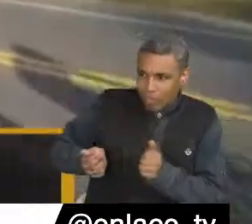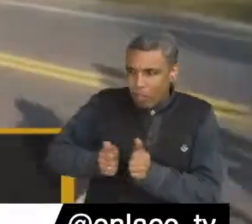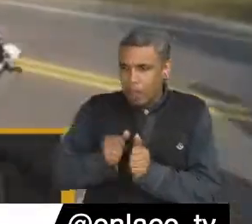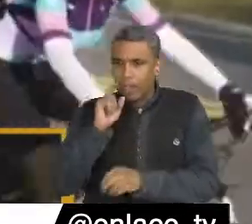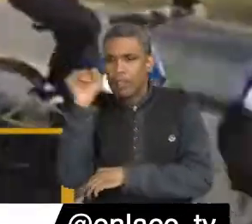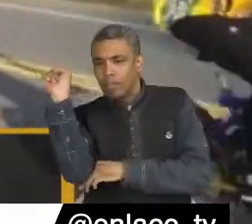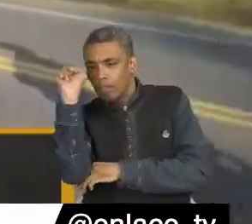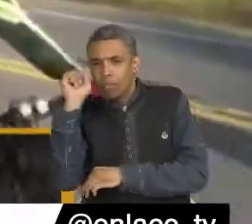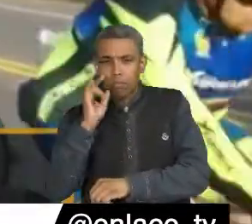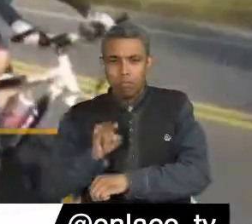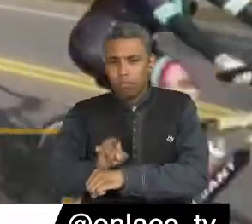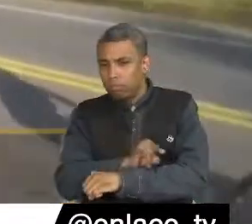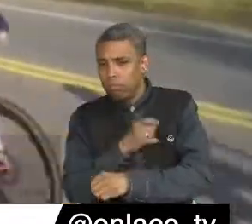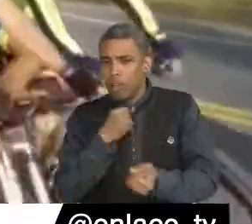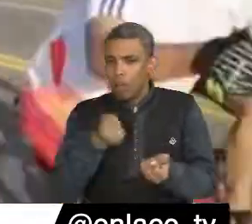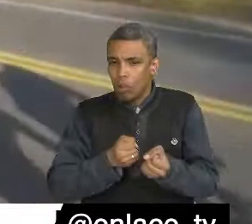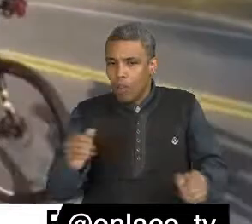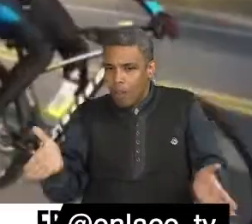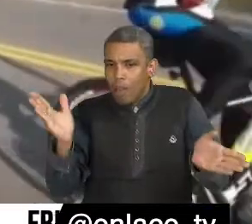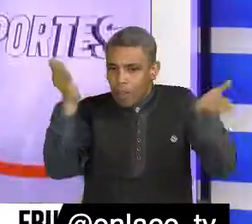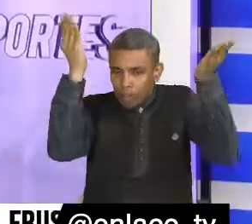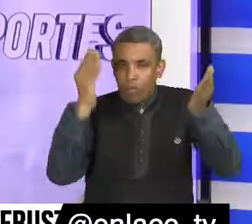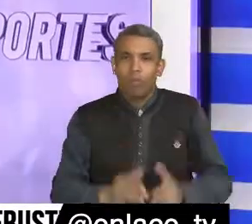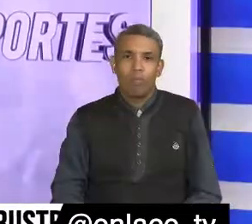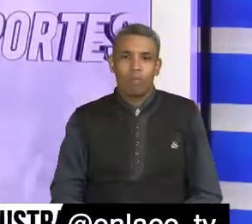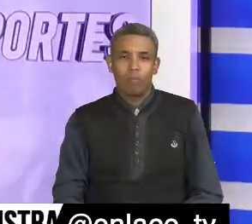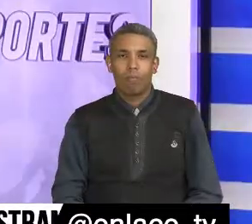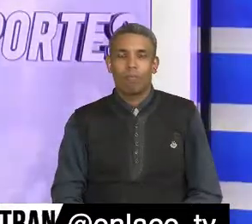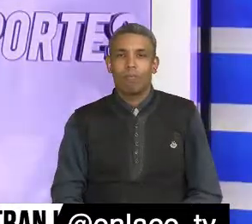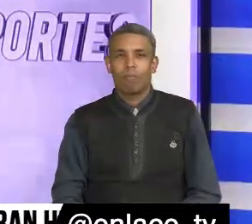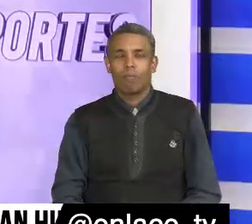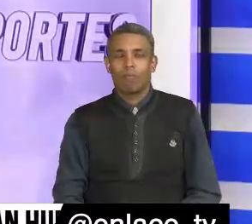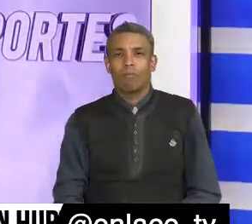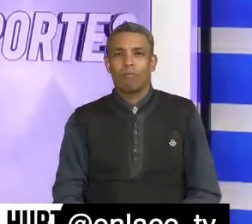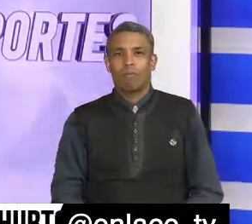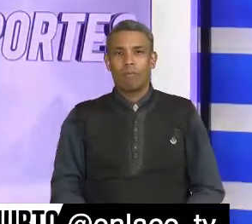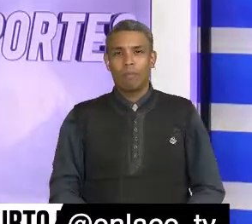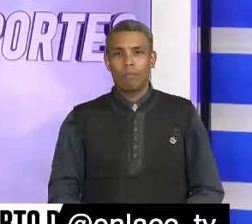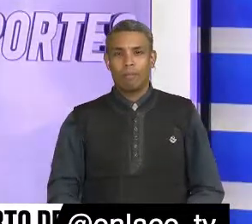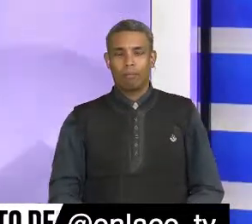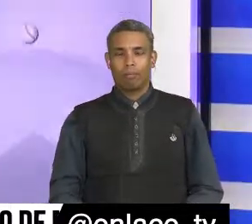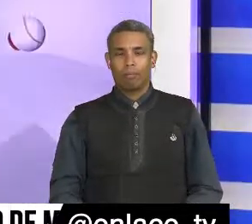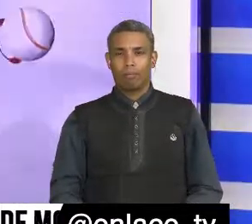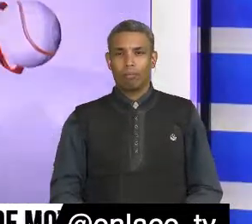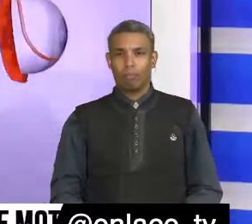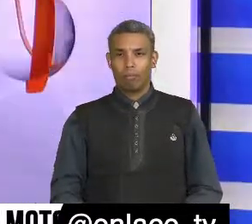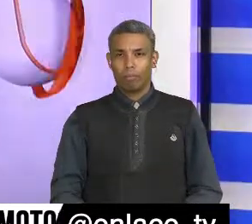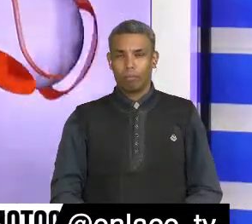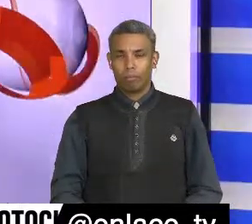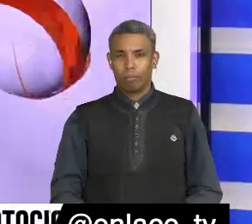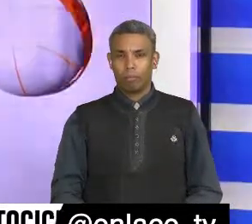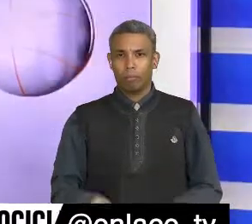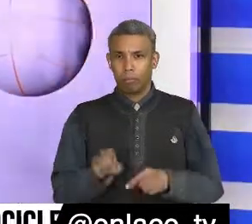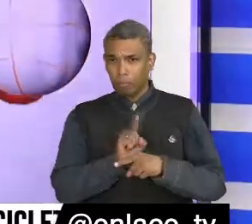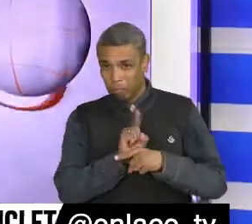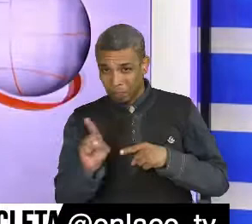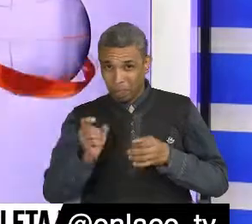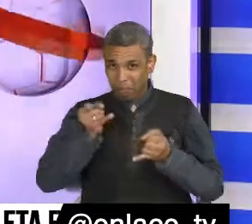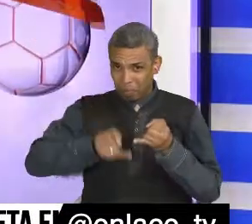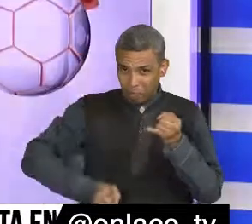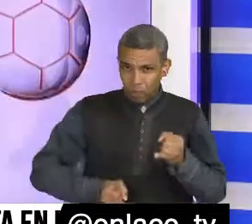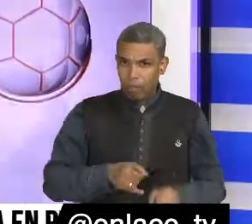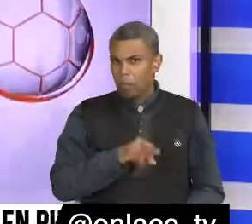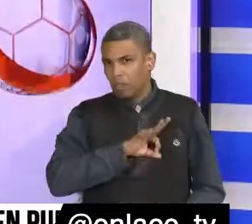les brindarán el apoyo y el ánimo necesario. En otras noticias, este fin de semana se jugará una